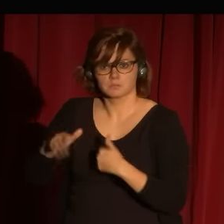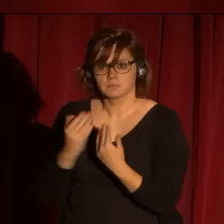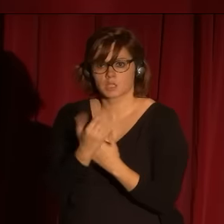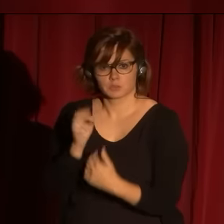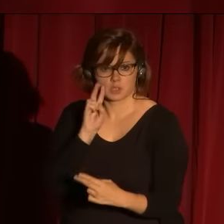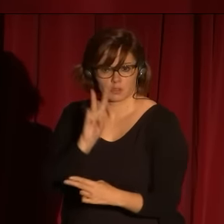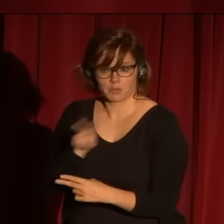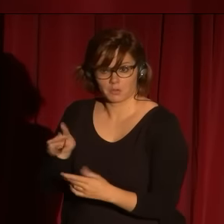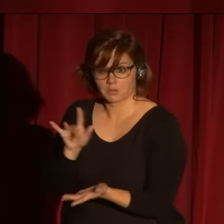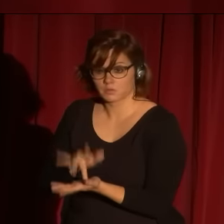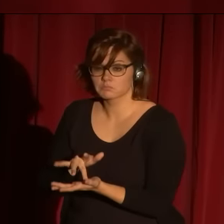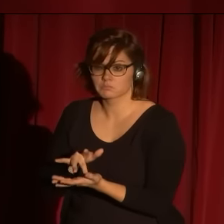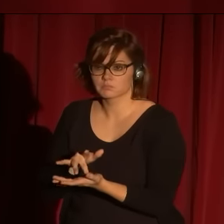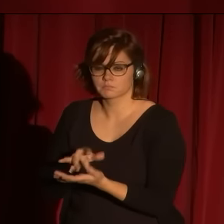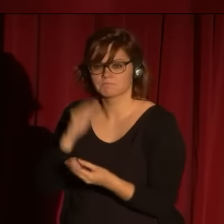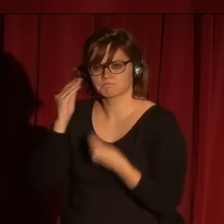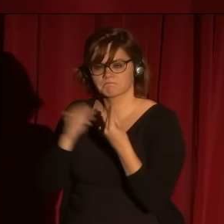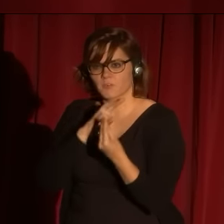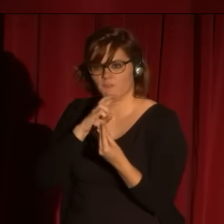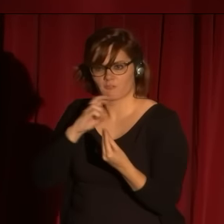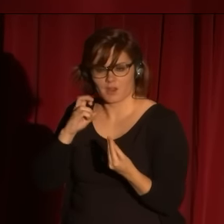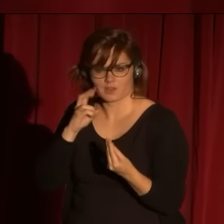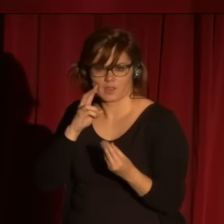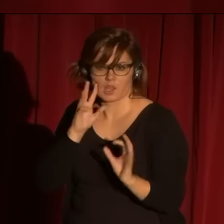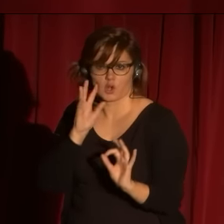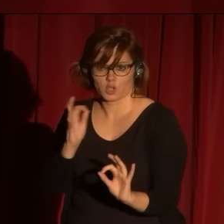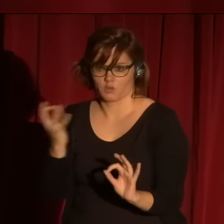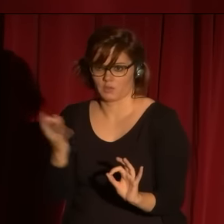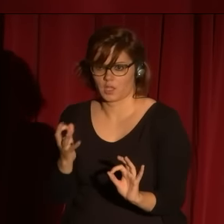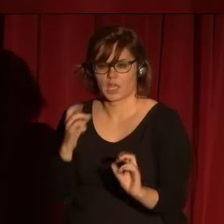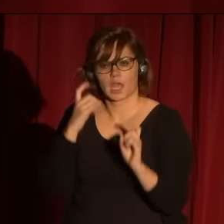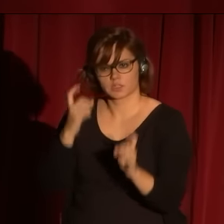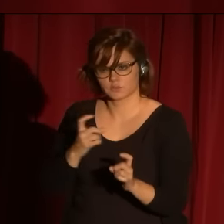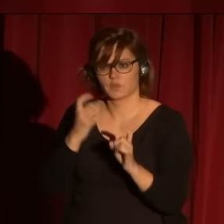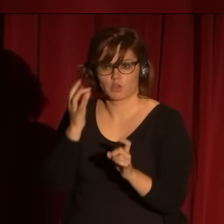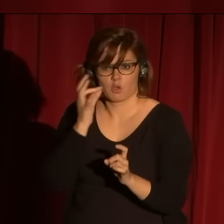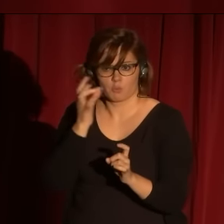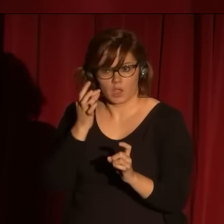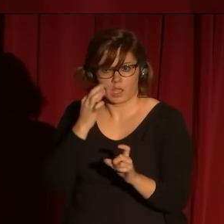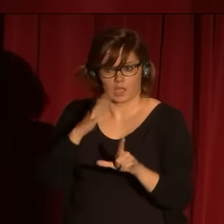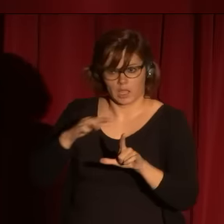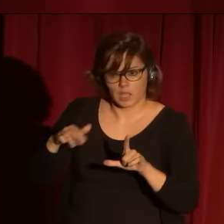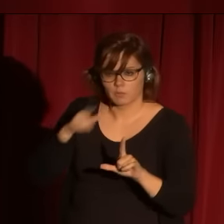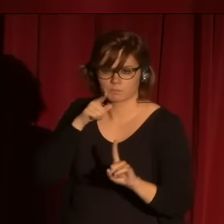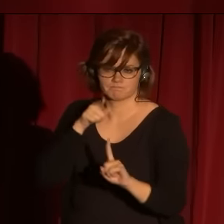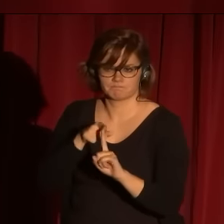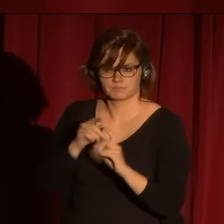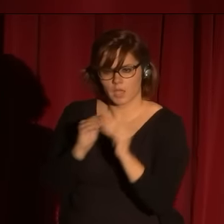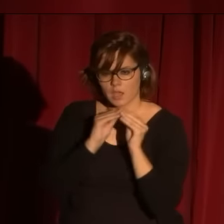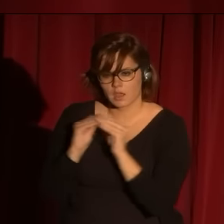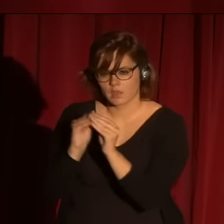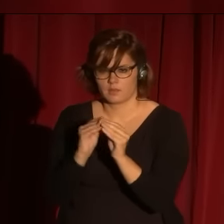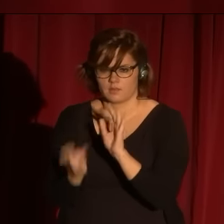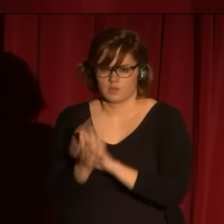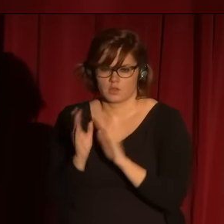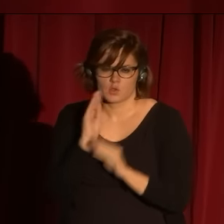en la exposición valoré lo más obvio quizá que es la el esfuerzo que hace la pintora por armonizar y crear muy